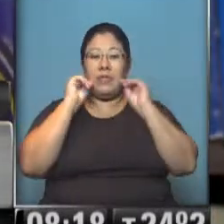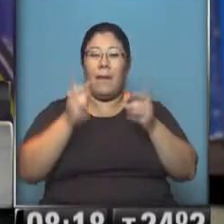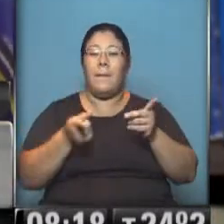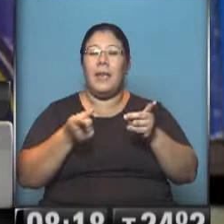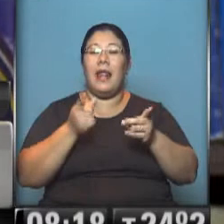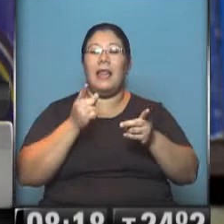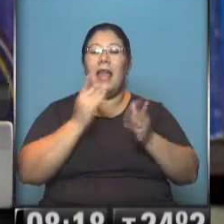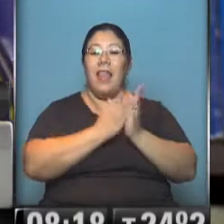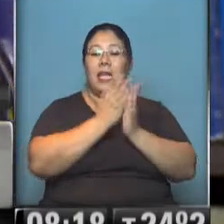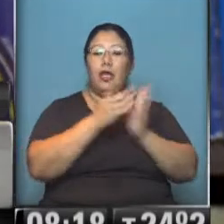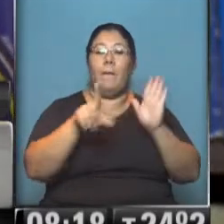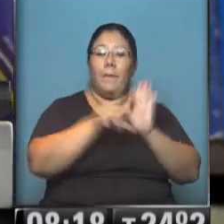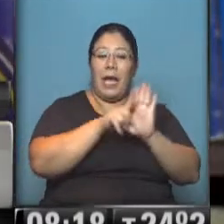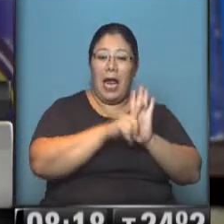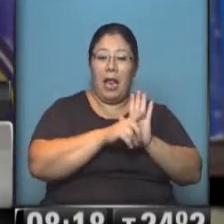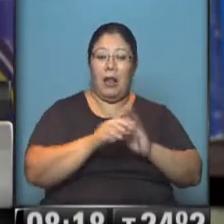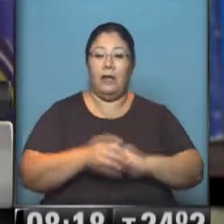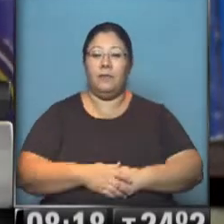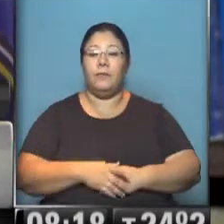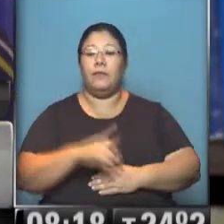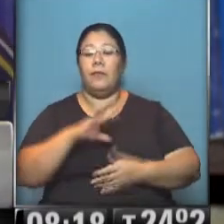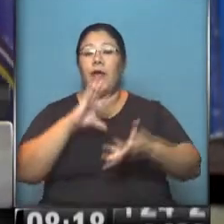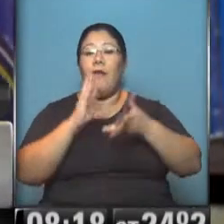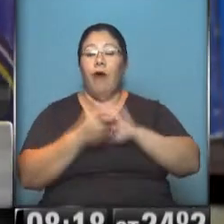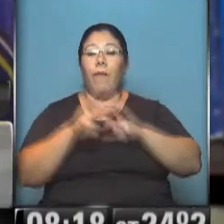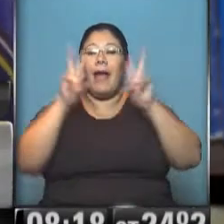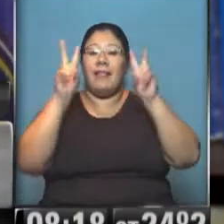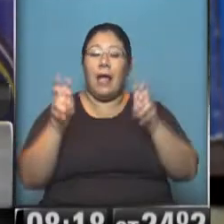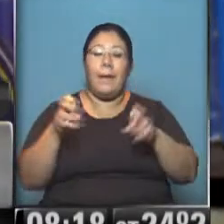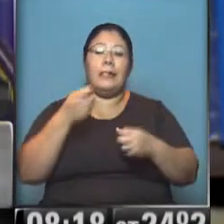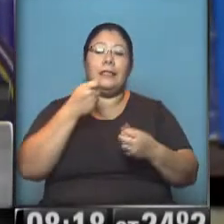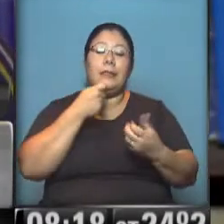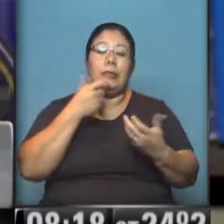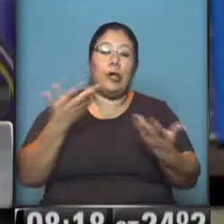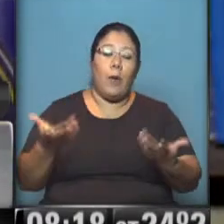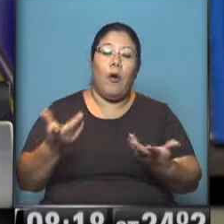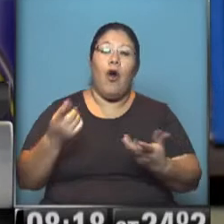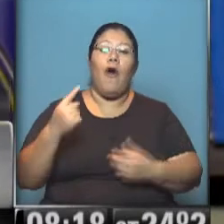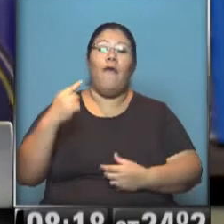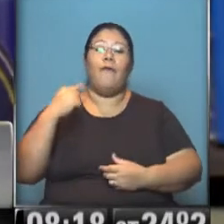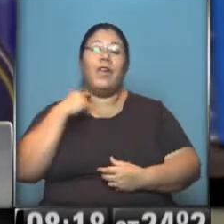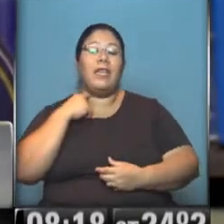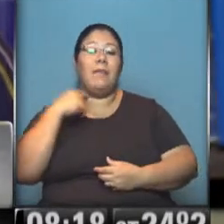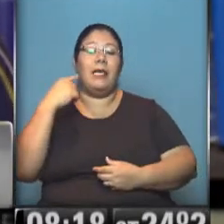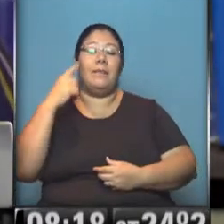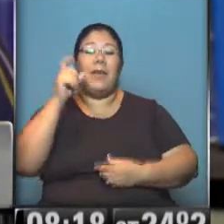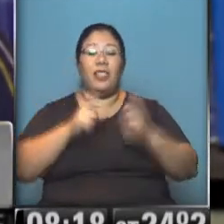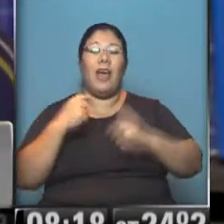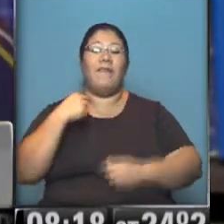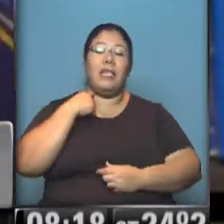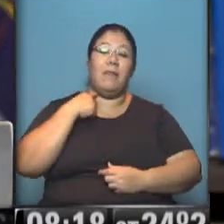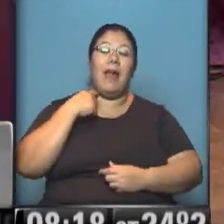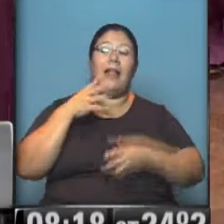se ve claramente dentro de su obra académica que trata temas tales como la cuestión de la víctima del terrorismo de estado por ejemplo o